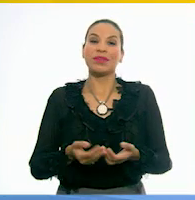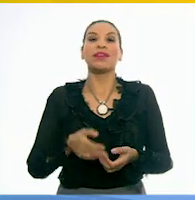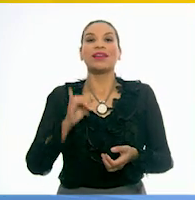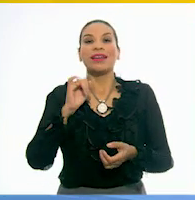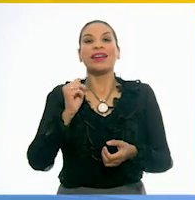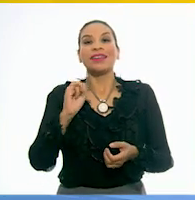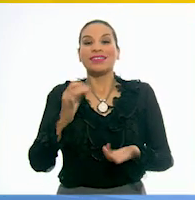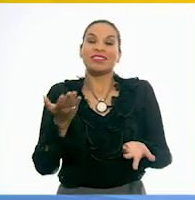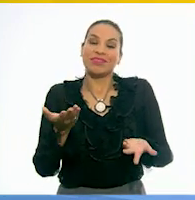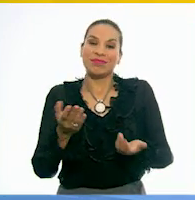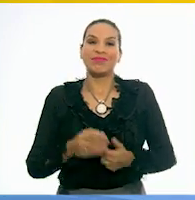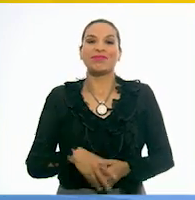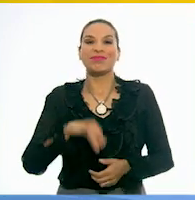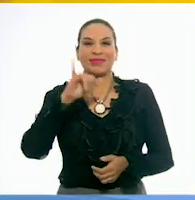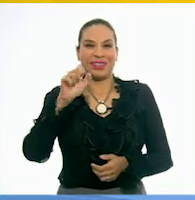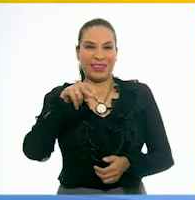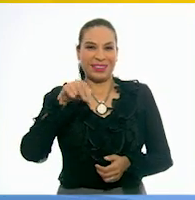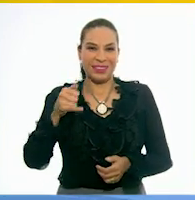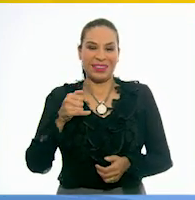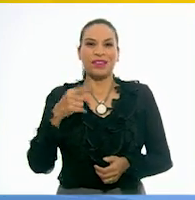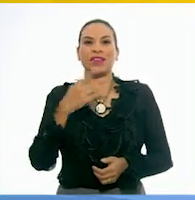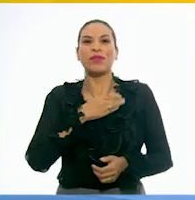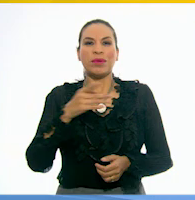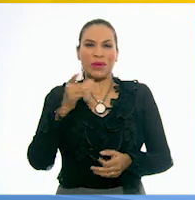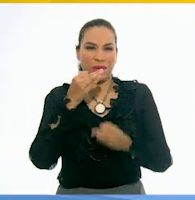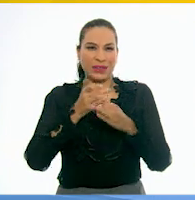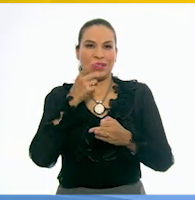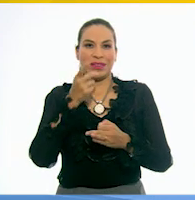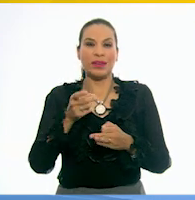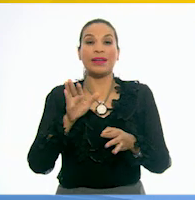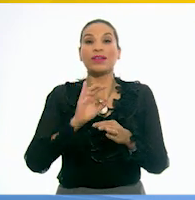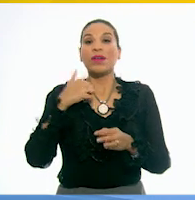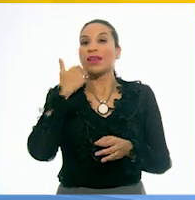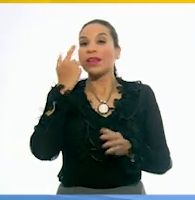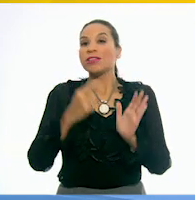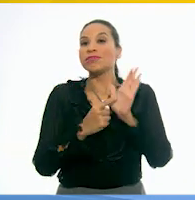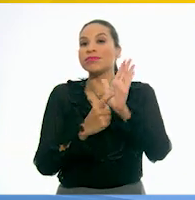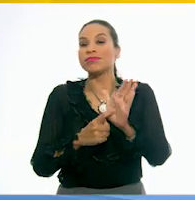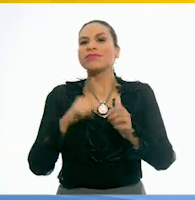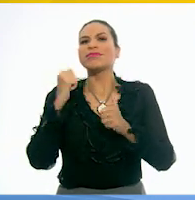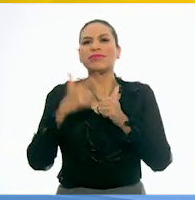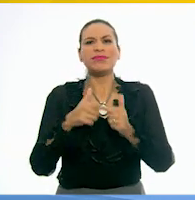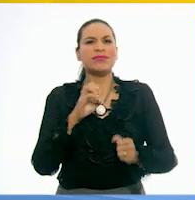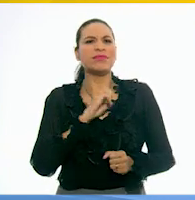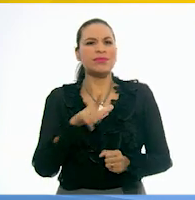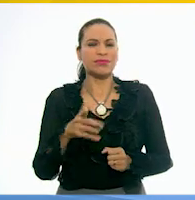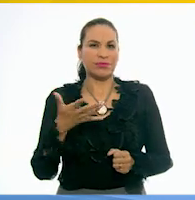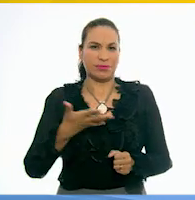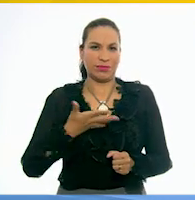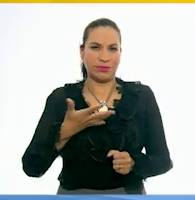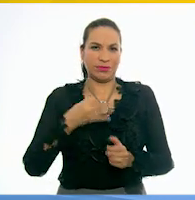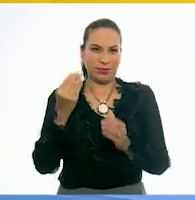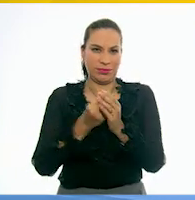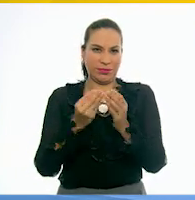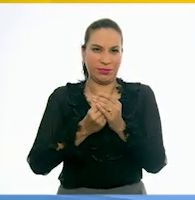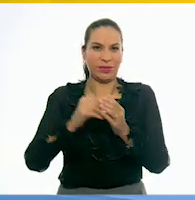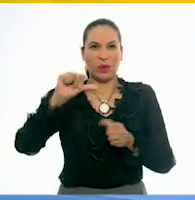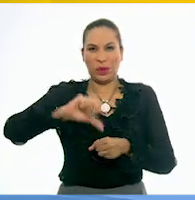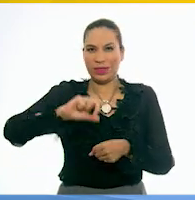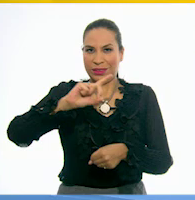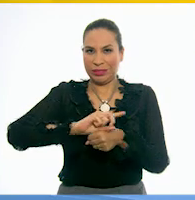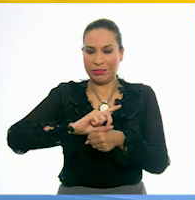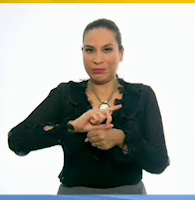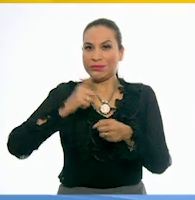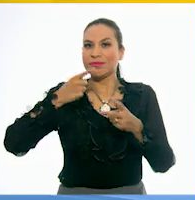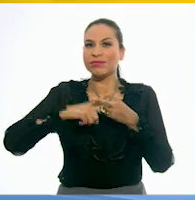Jenny. Perdón. Y qué bueno que lo mencionas, porque quisiera presentarles algo muy especial que tendremos en nuestra clase del día de hoy.